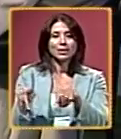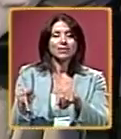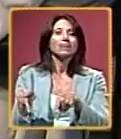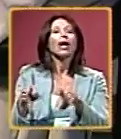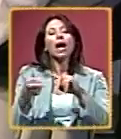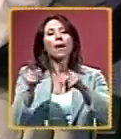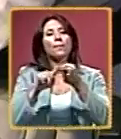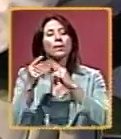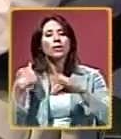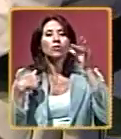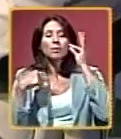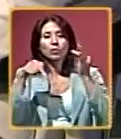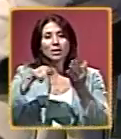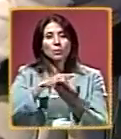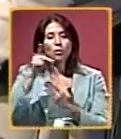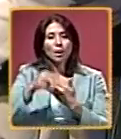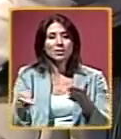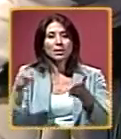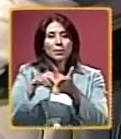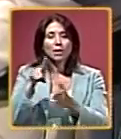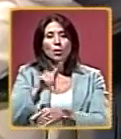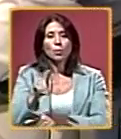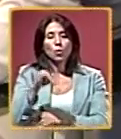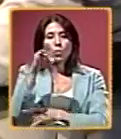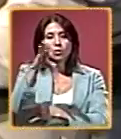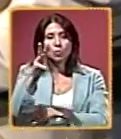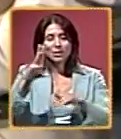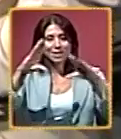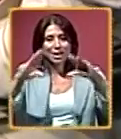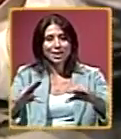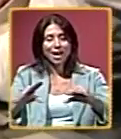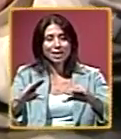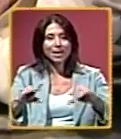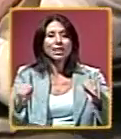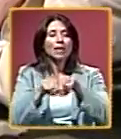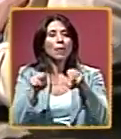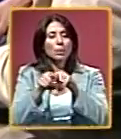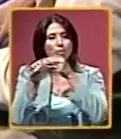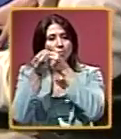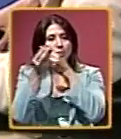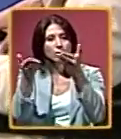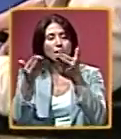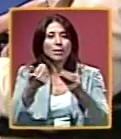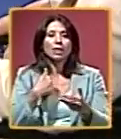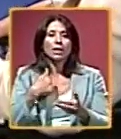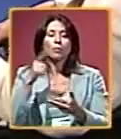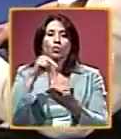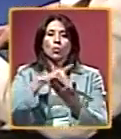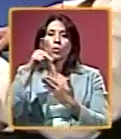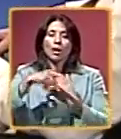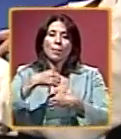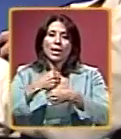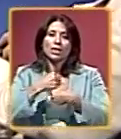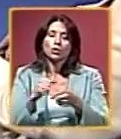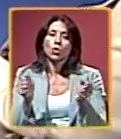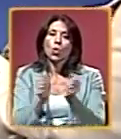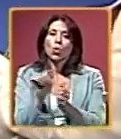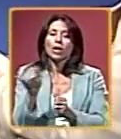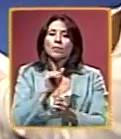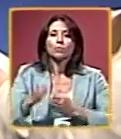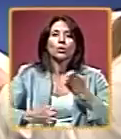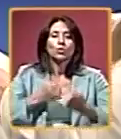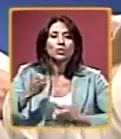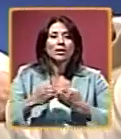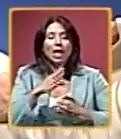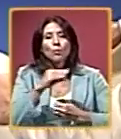amigas y amigos, que este programa se repite el próximo domingo a las 6 de la tarde, contarles que tendremos un programa hecho con el mismo